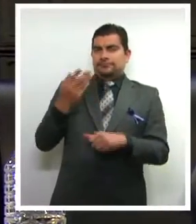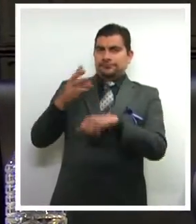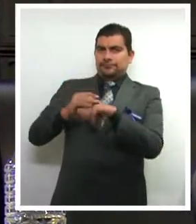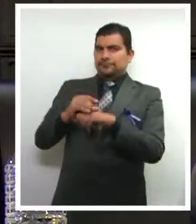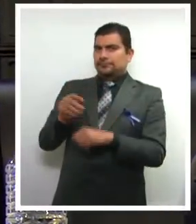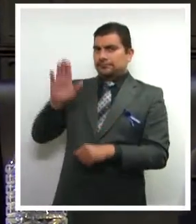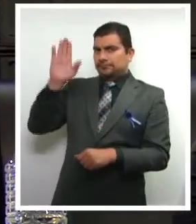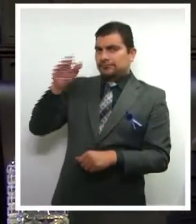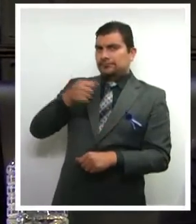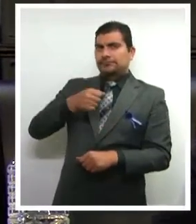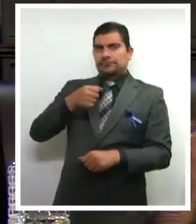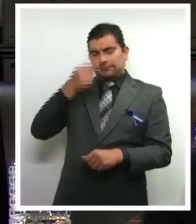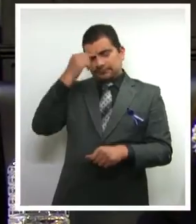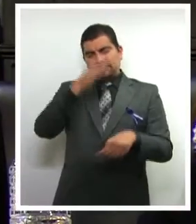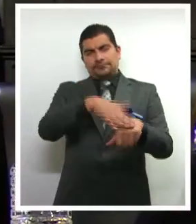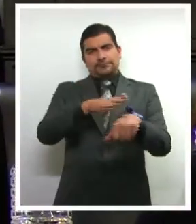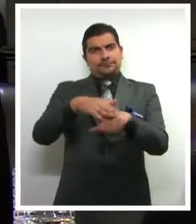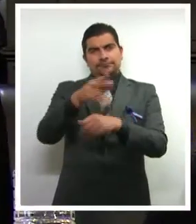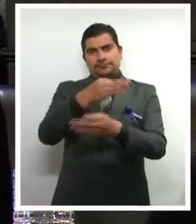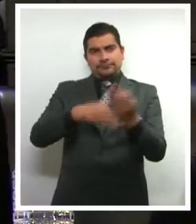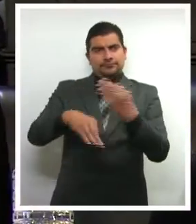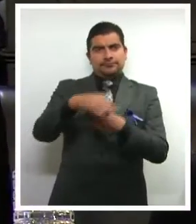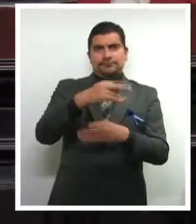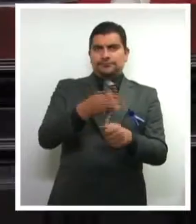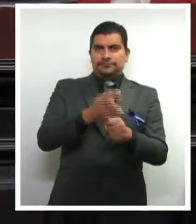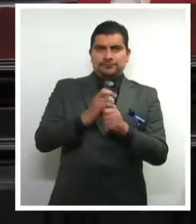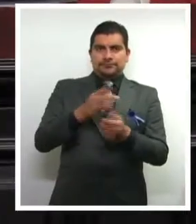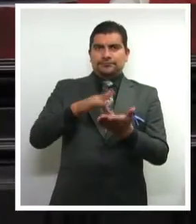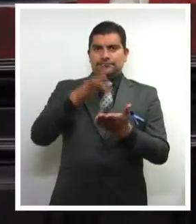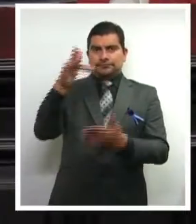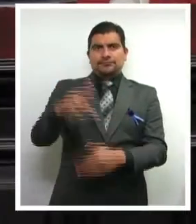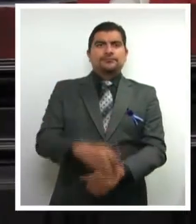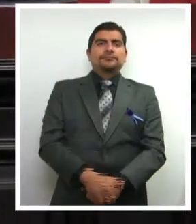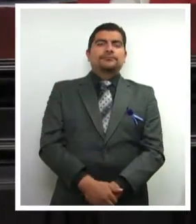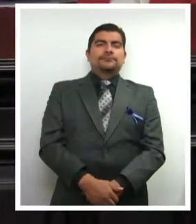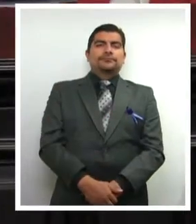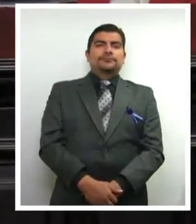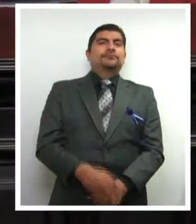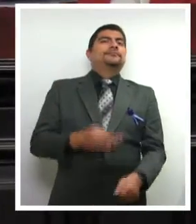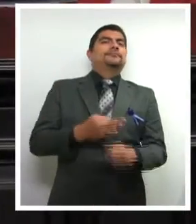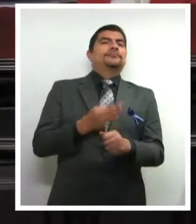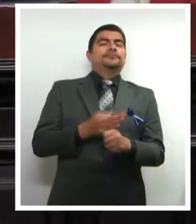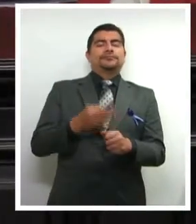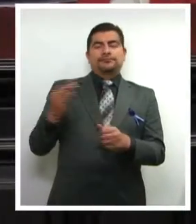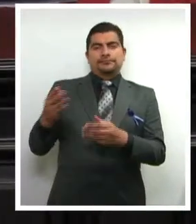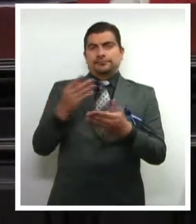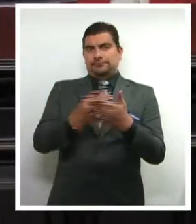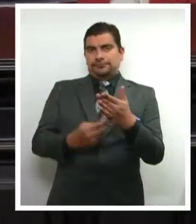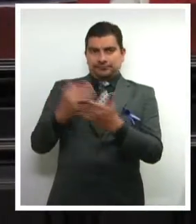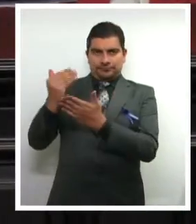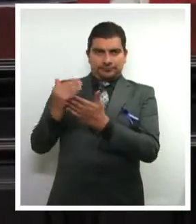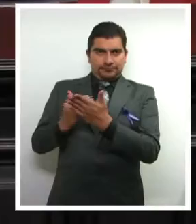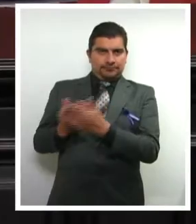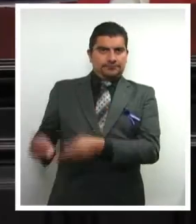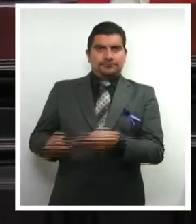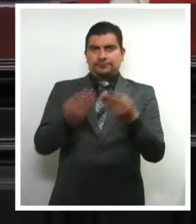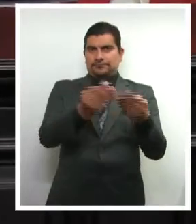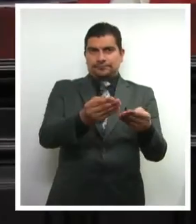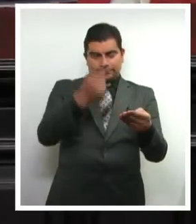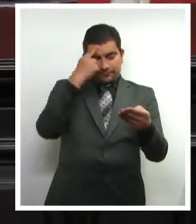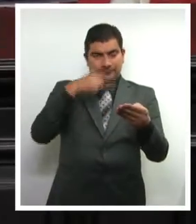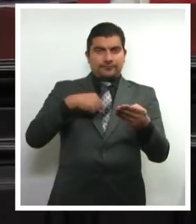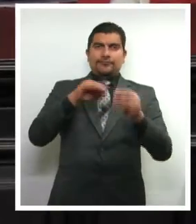uso de la palabra para invitarlos cordialmente a todos. Gracias. Le pidieron a usted llegar el programa del seminario para